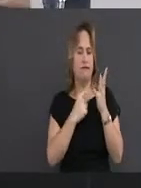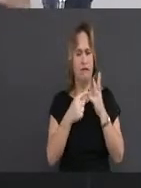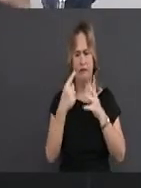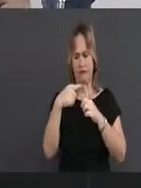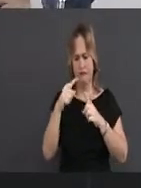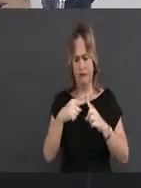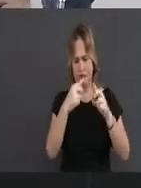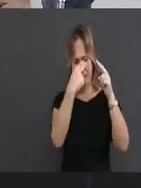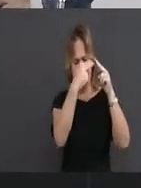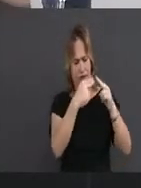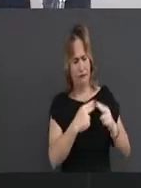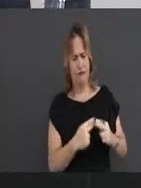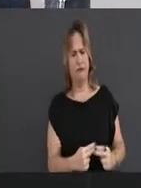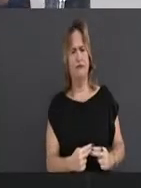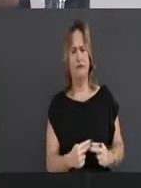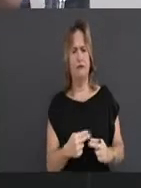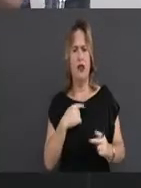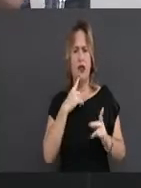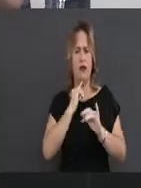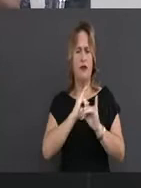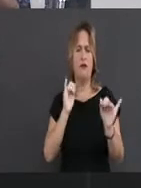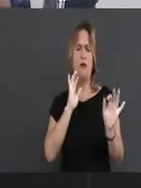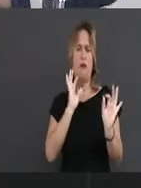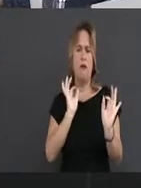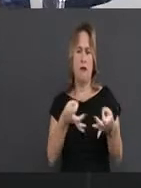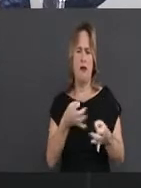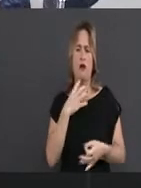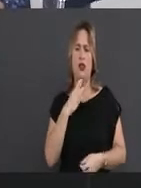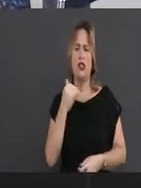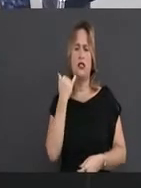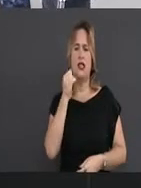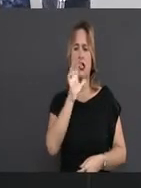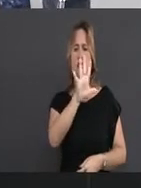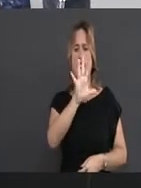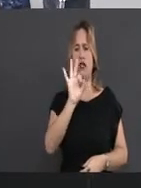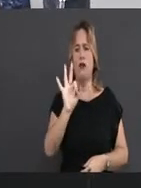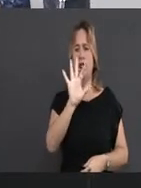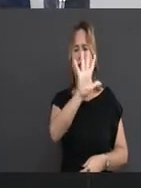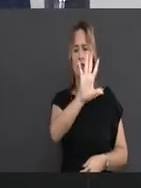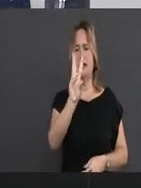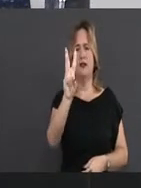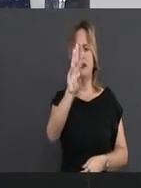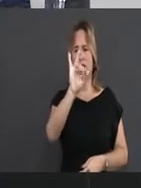otros asuntos de vital importancia. Los canales telefónicos están abiertos,